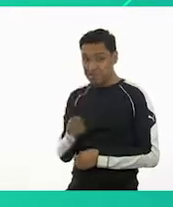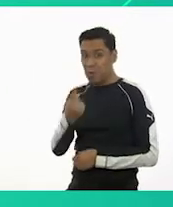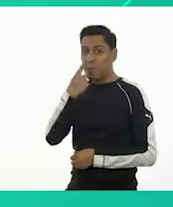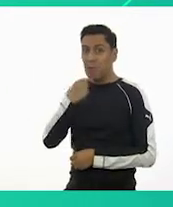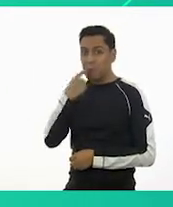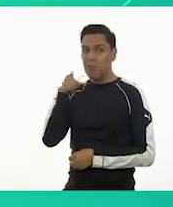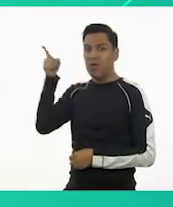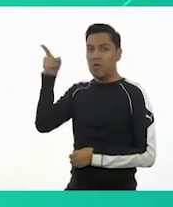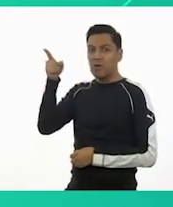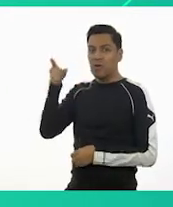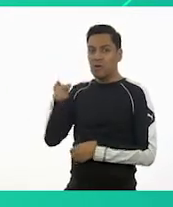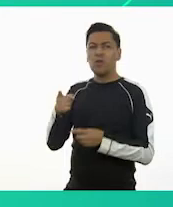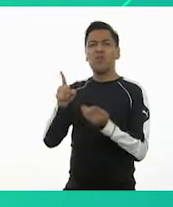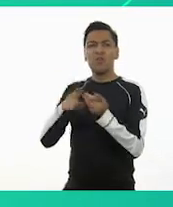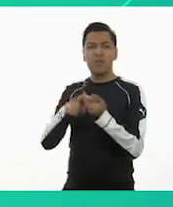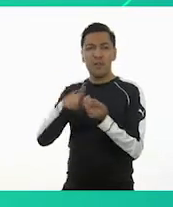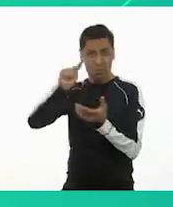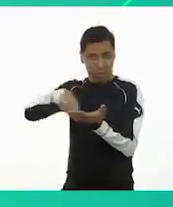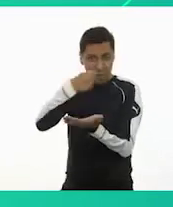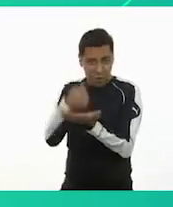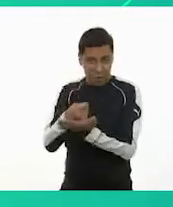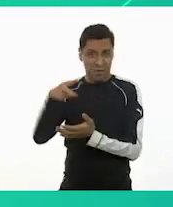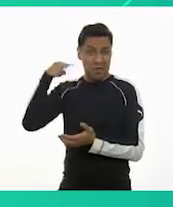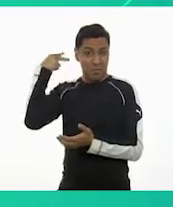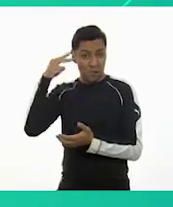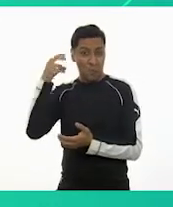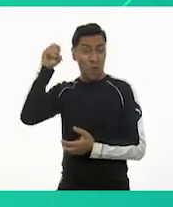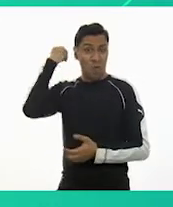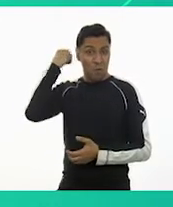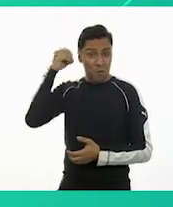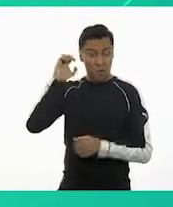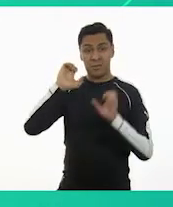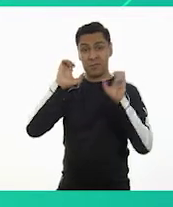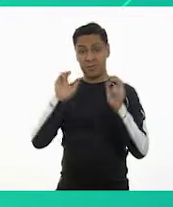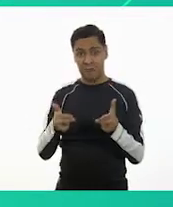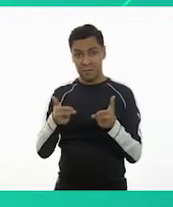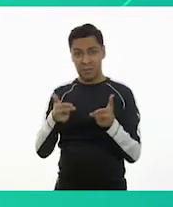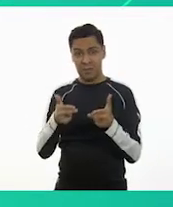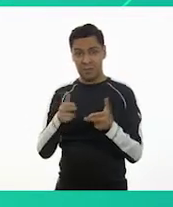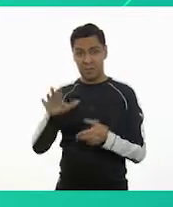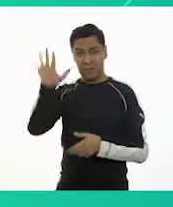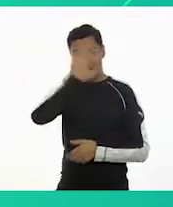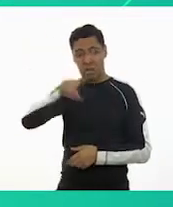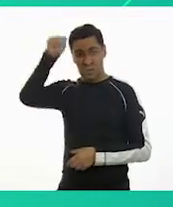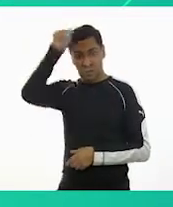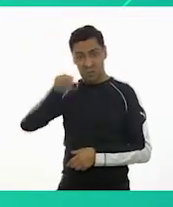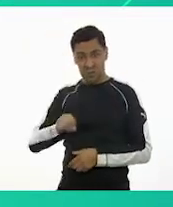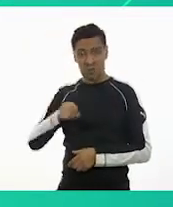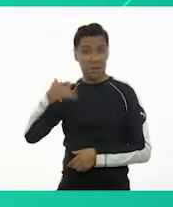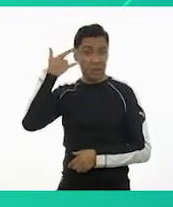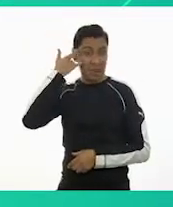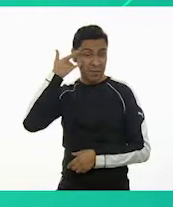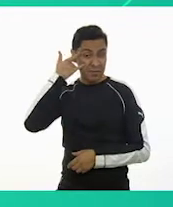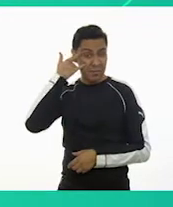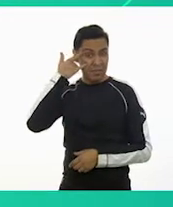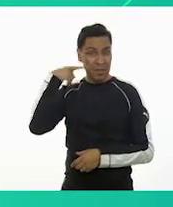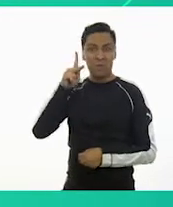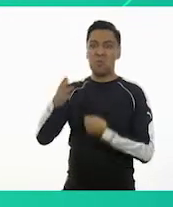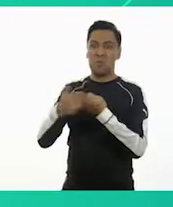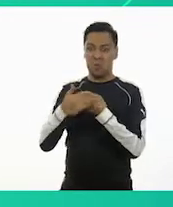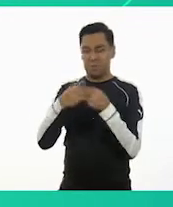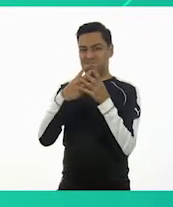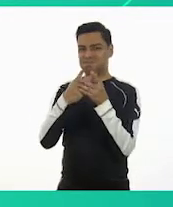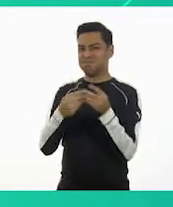original abarcaba los estados de Tamaulipas, Veracruz, Oaxaca, Chiapas y el sur de Campeche. Y actualmente solo tiene